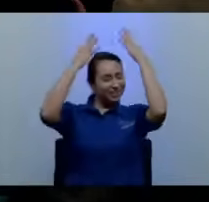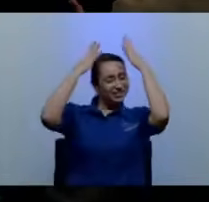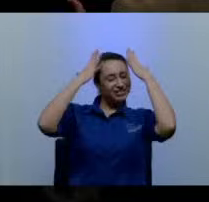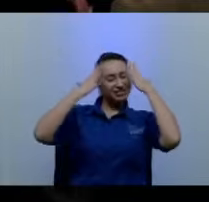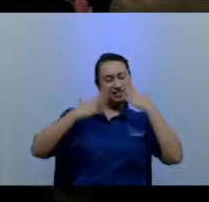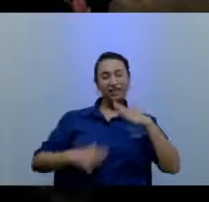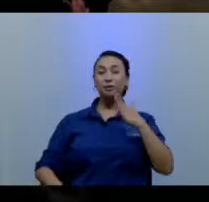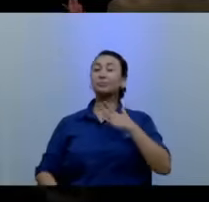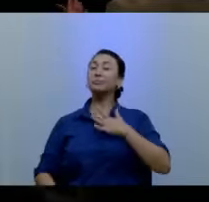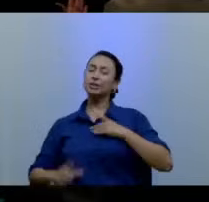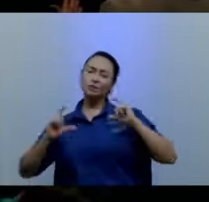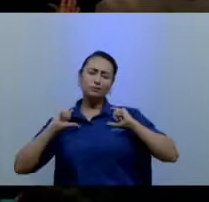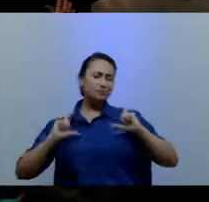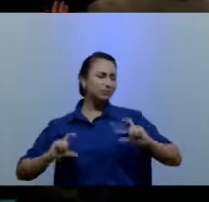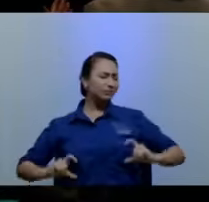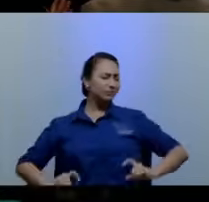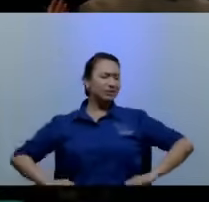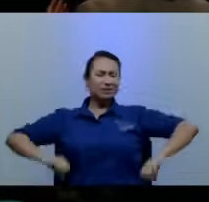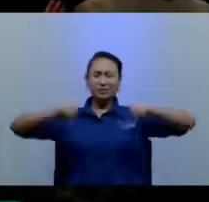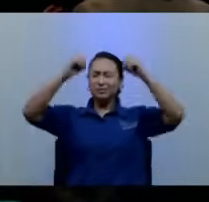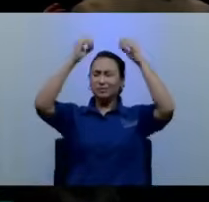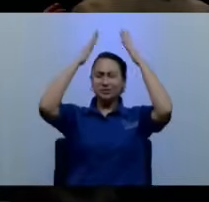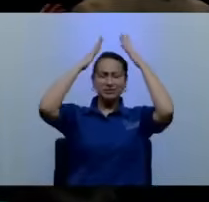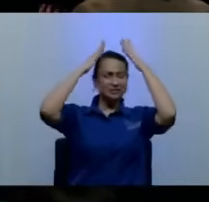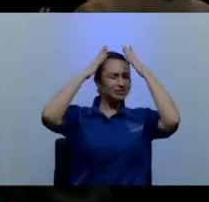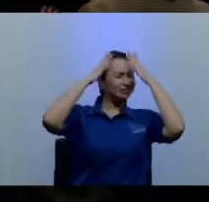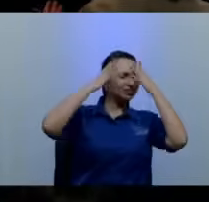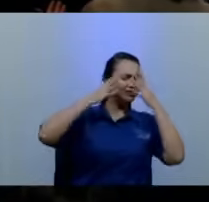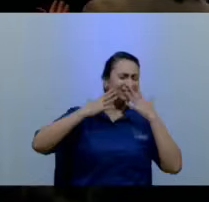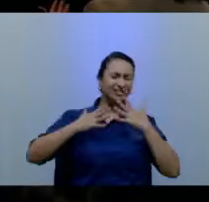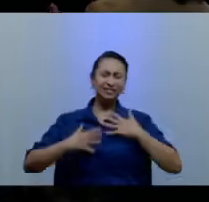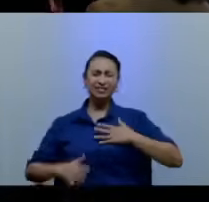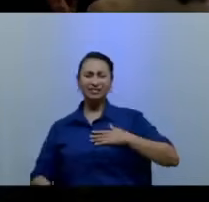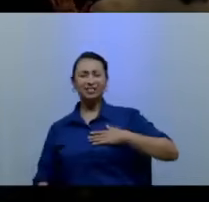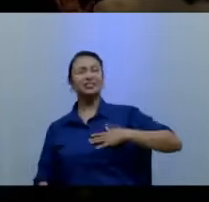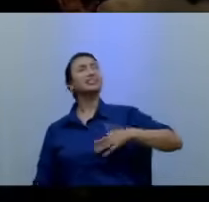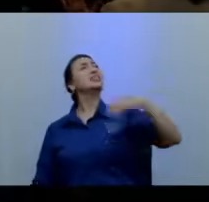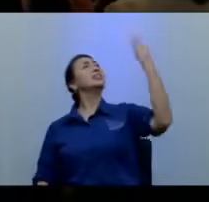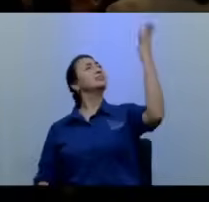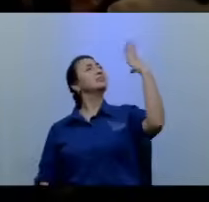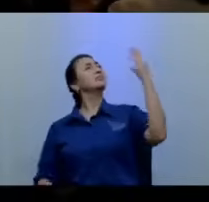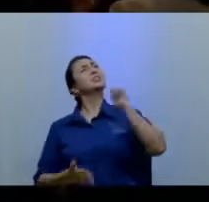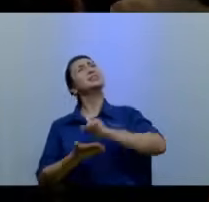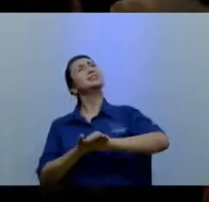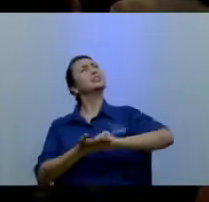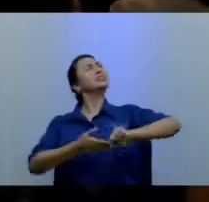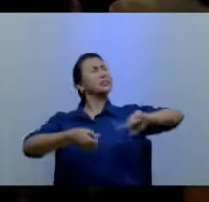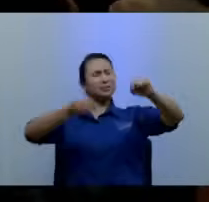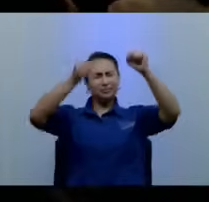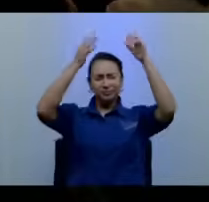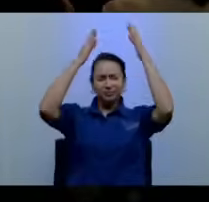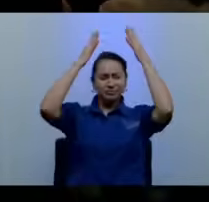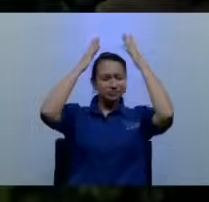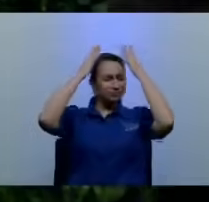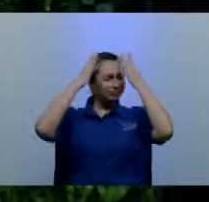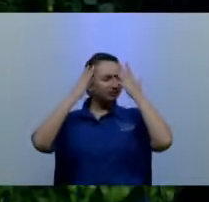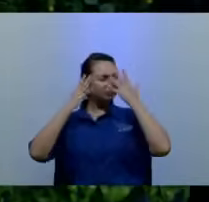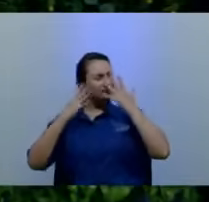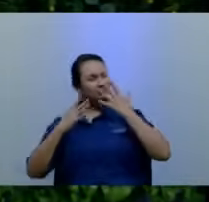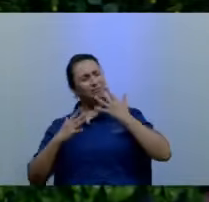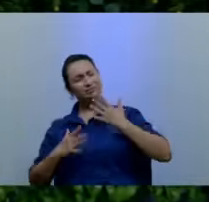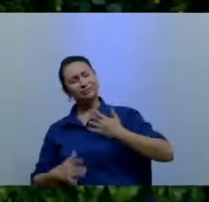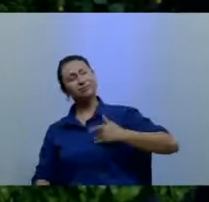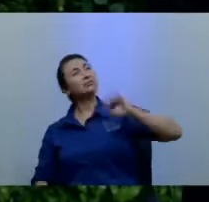alma, llena mi ser. Dile, lléname. Lléname, lléname, con